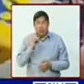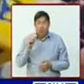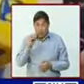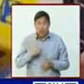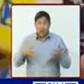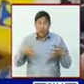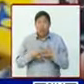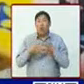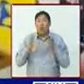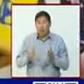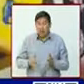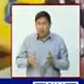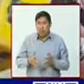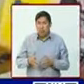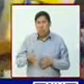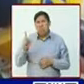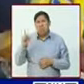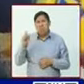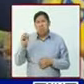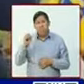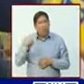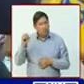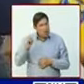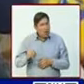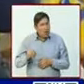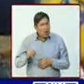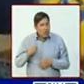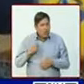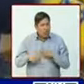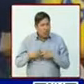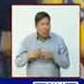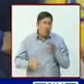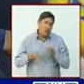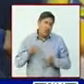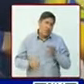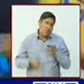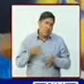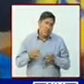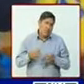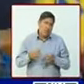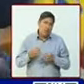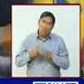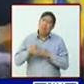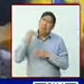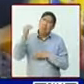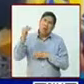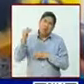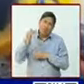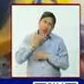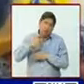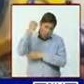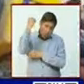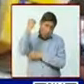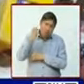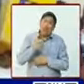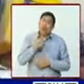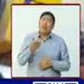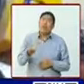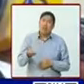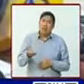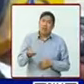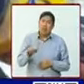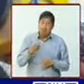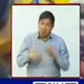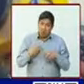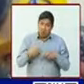los bloqueadores, un 20% que tengan problemas judiciales, que llegue al Consejo de la Magistratura, que me digan, un